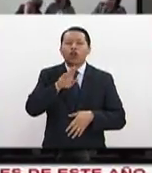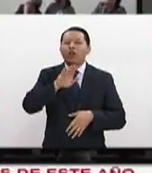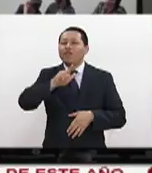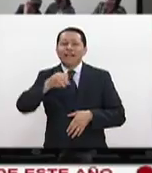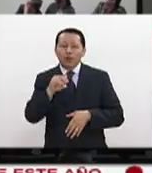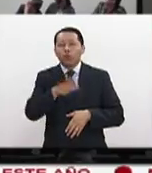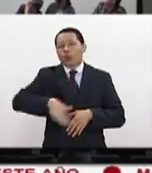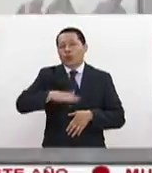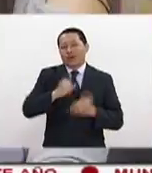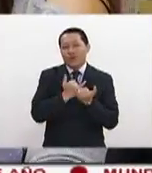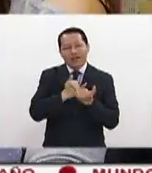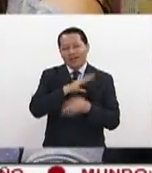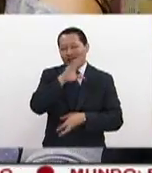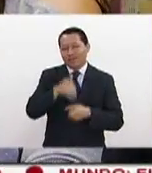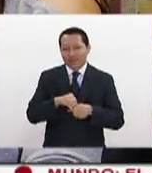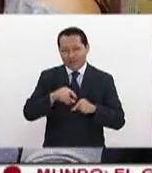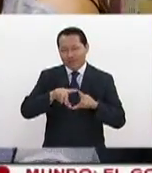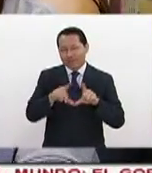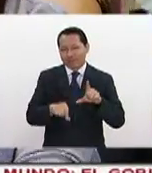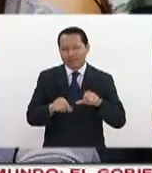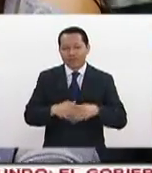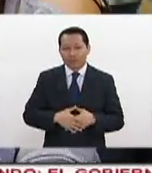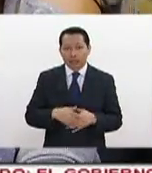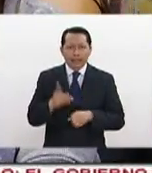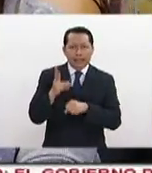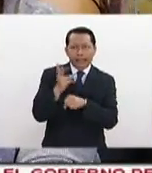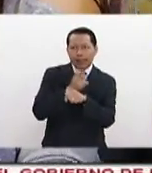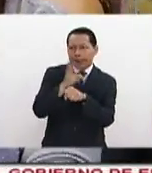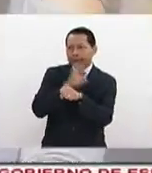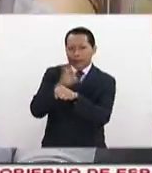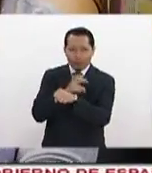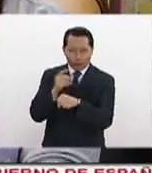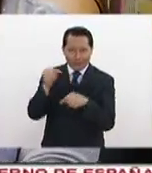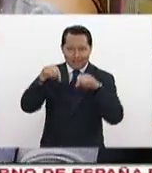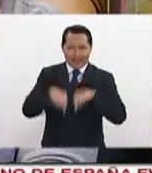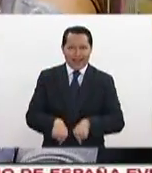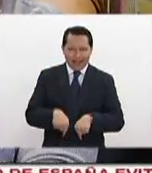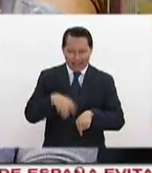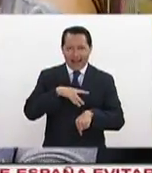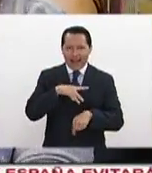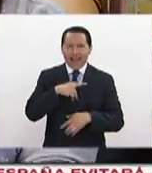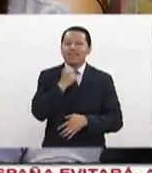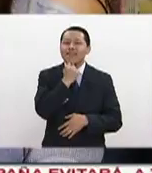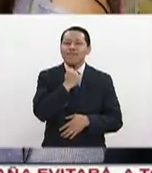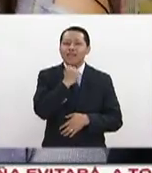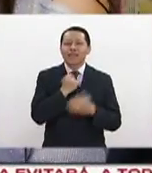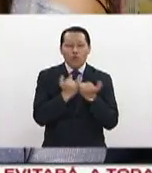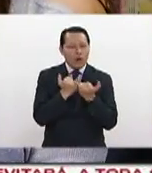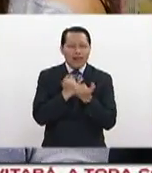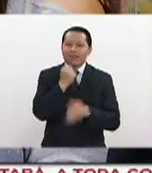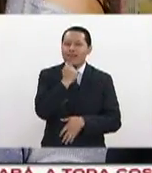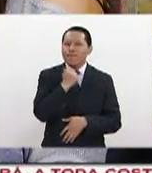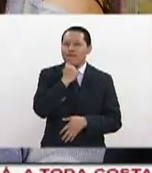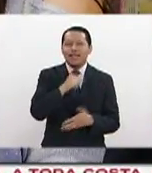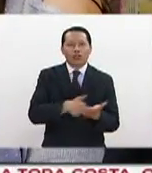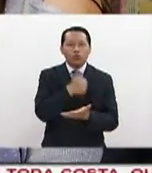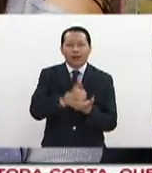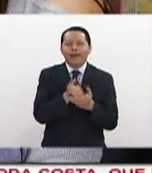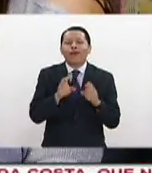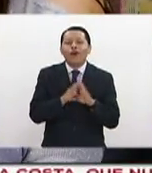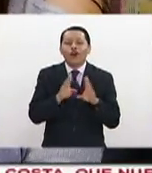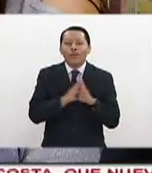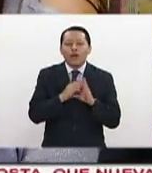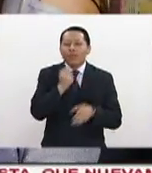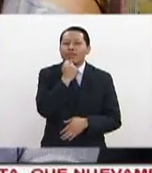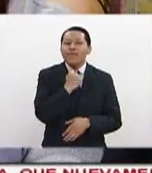Bajío y todo el país. Es también una idea de invitarlos a que vengan a Tepic. Es el primer puente del año y Tepic es una ciudad en la que